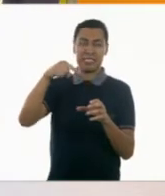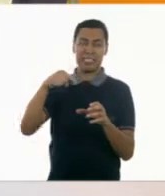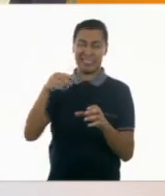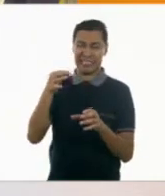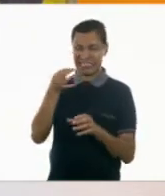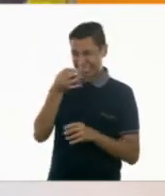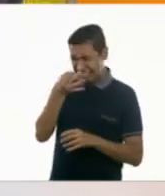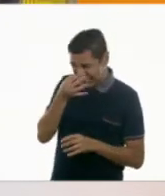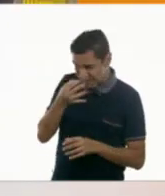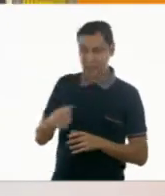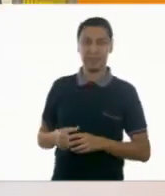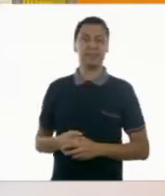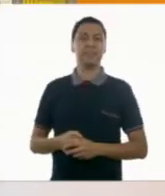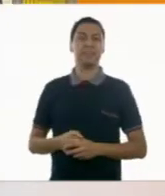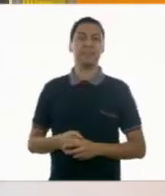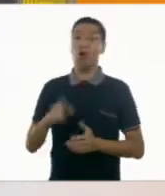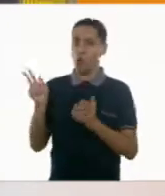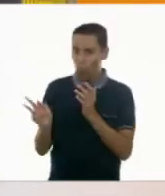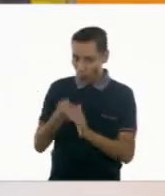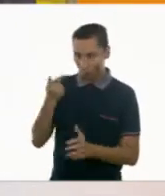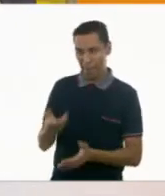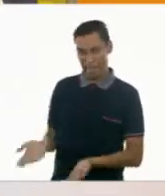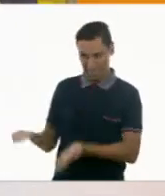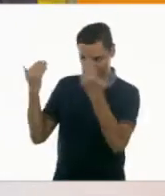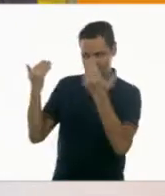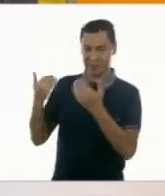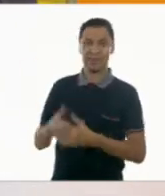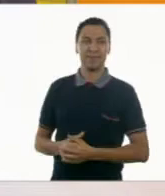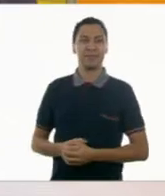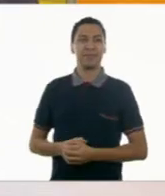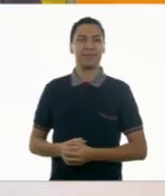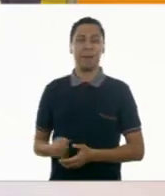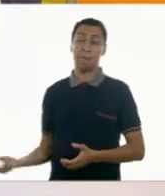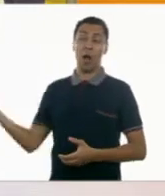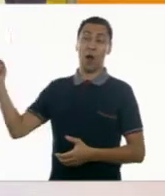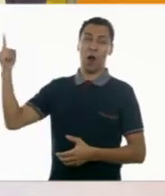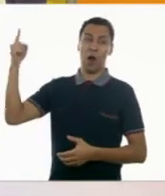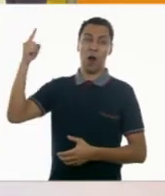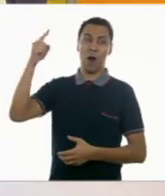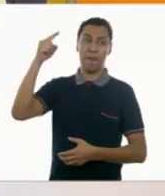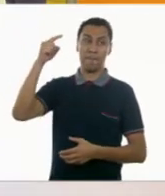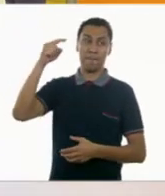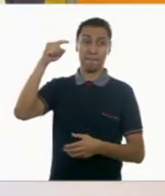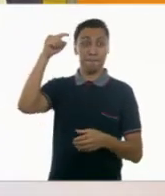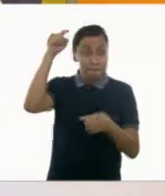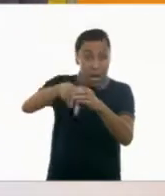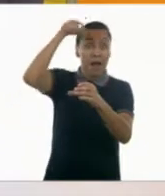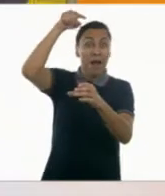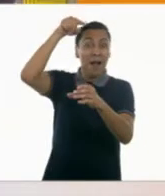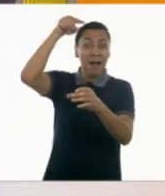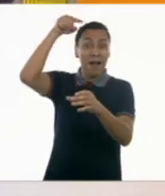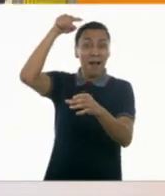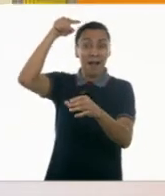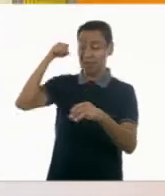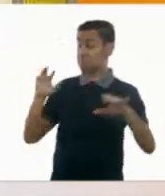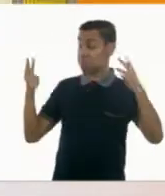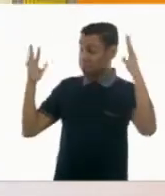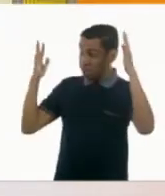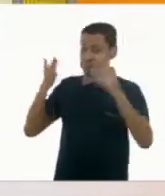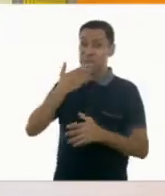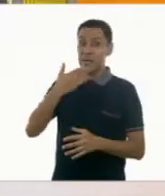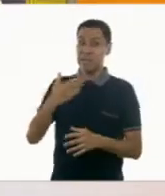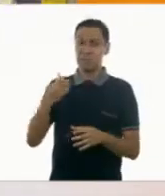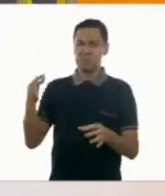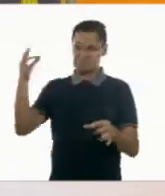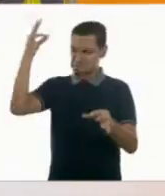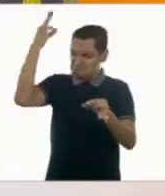Casi. Casi. Otro intento. Ahí va. Qué precisión. Eso es todo. Eso se